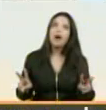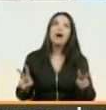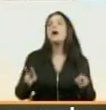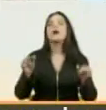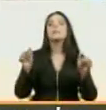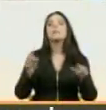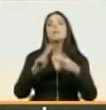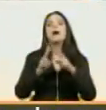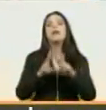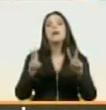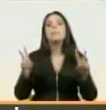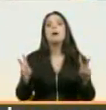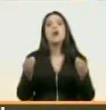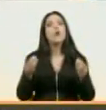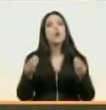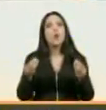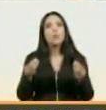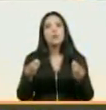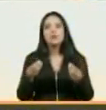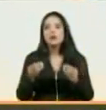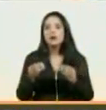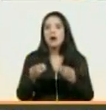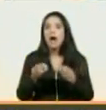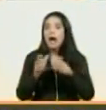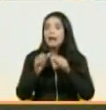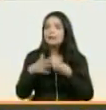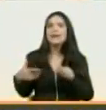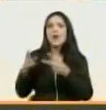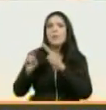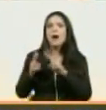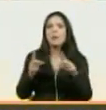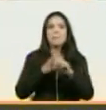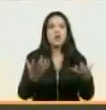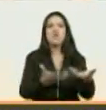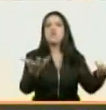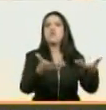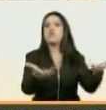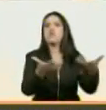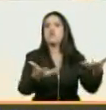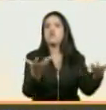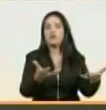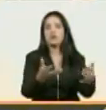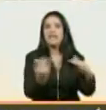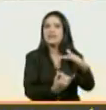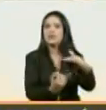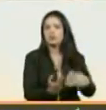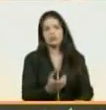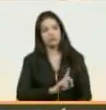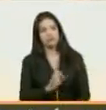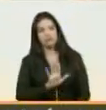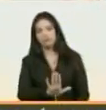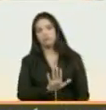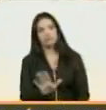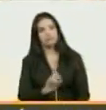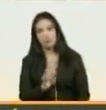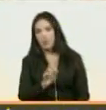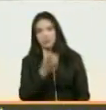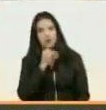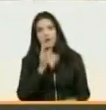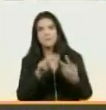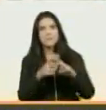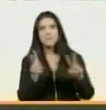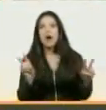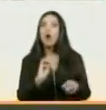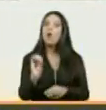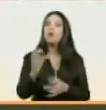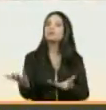El terreno para la paz no se abona incendiando la dirección ejecutiva de la magistratura. El terreno para la paz no se abona incendiando instalaciones